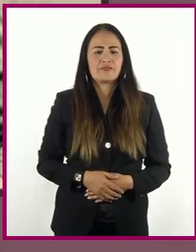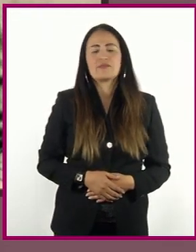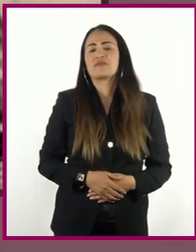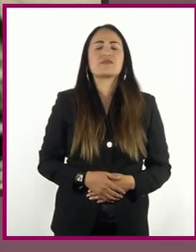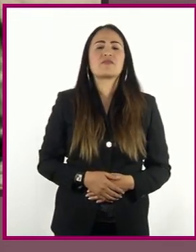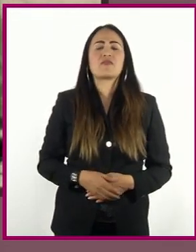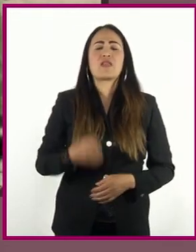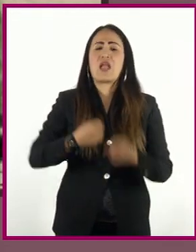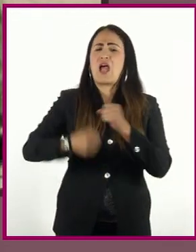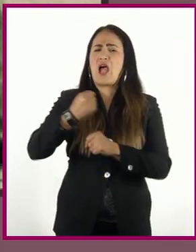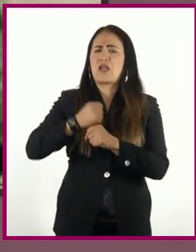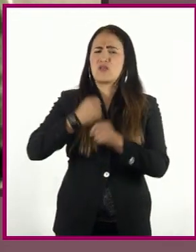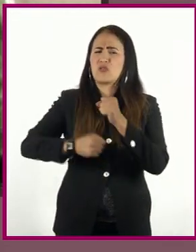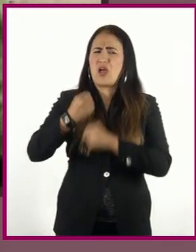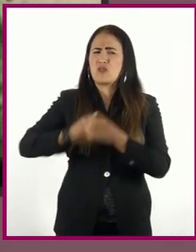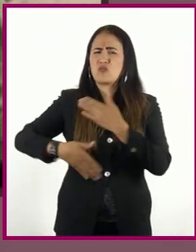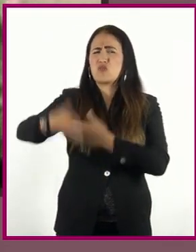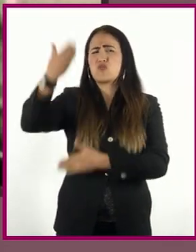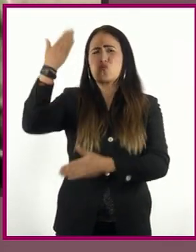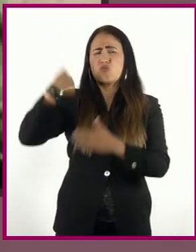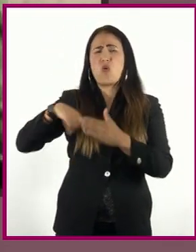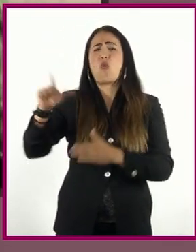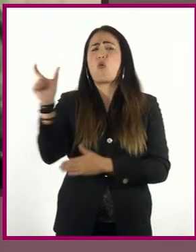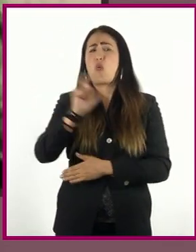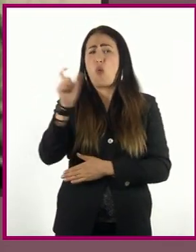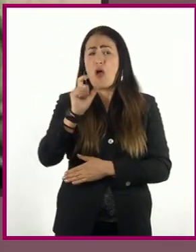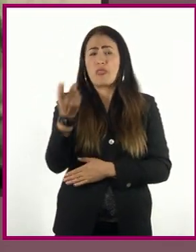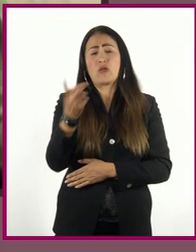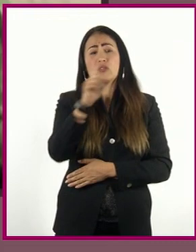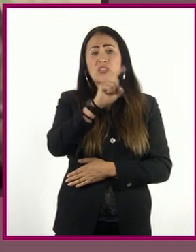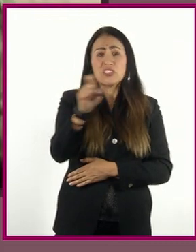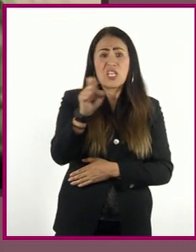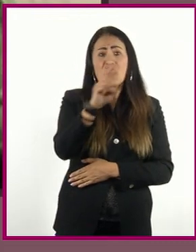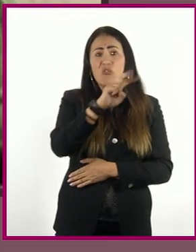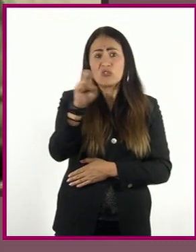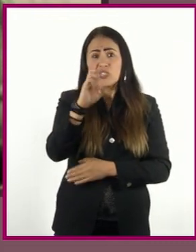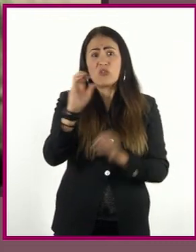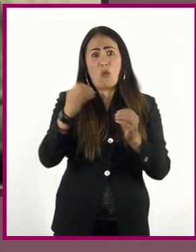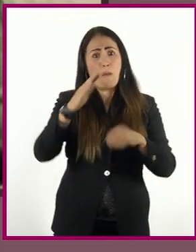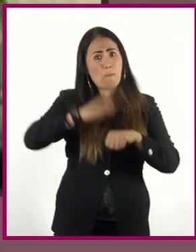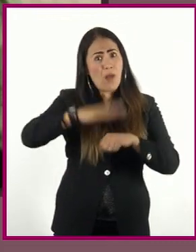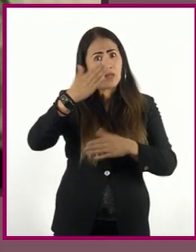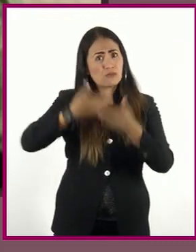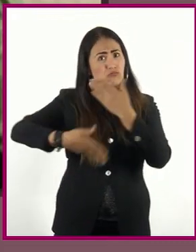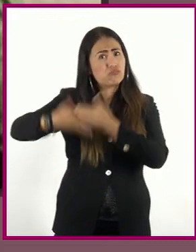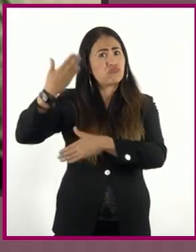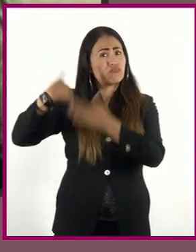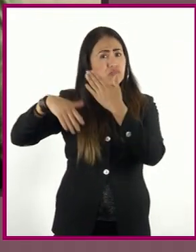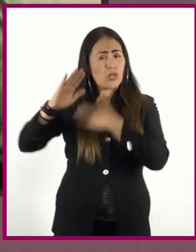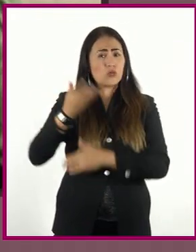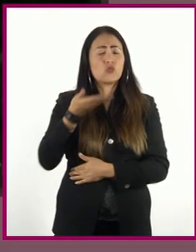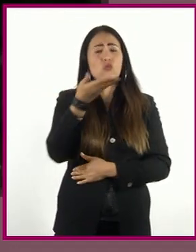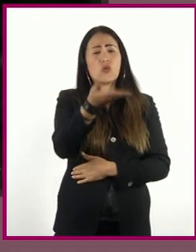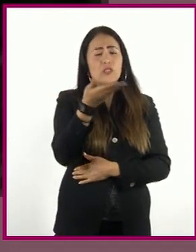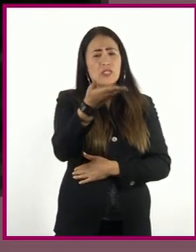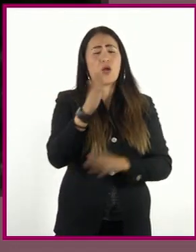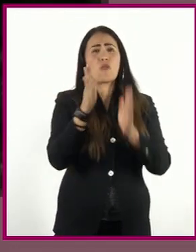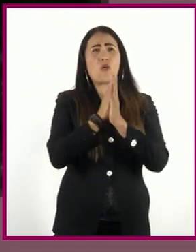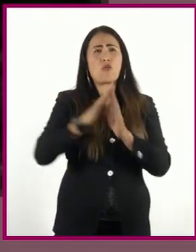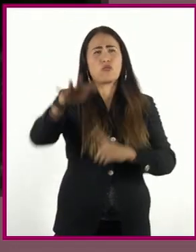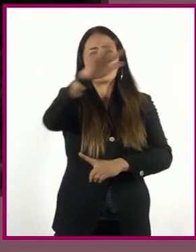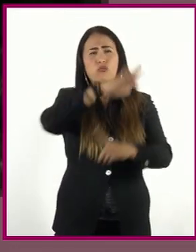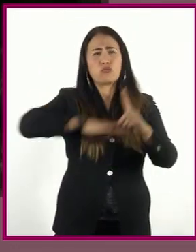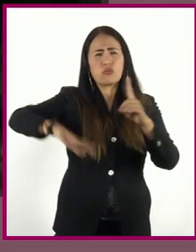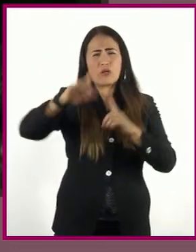desde muchos años atrás, no se tiene memoria bien, tal vez 100, 200 o prehispánico, se ha venido a solicitar el buen clima. Mira,